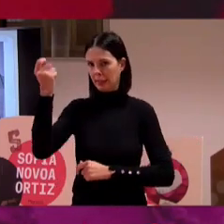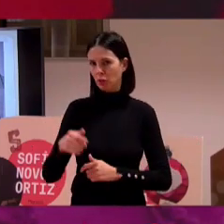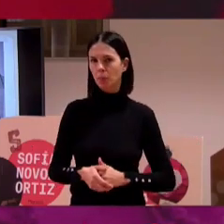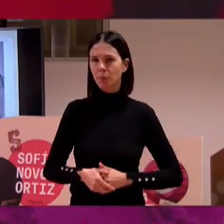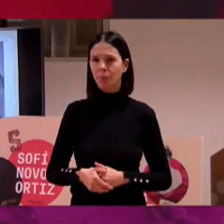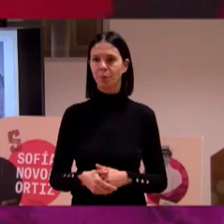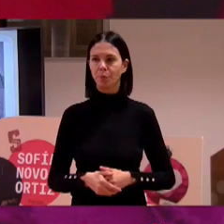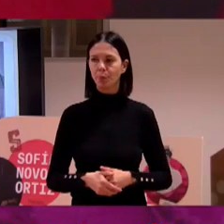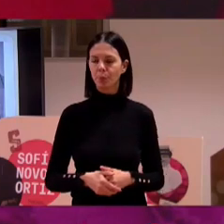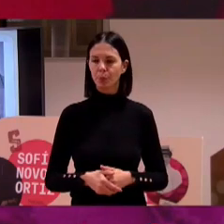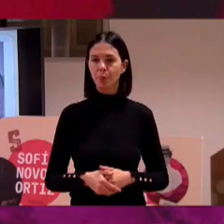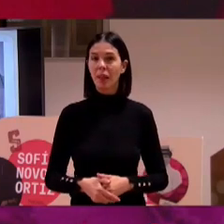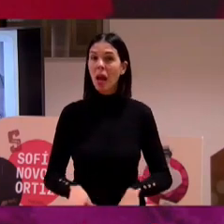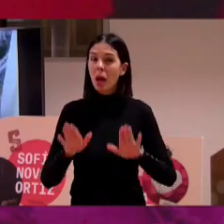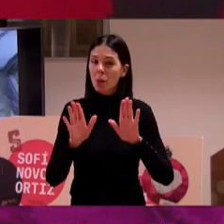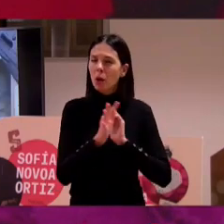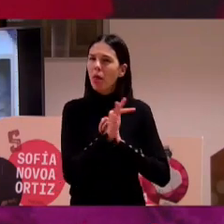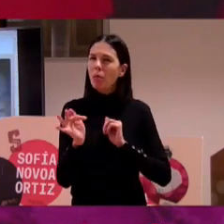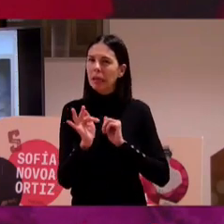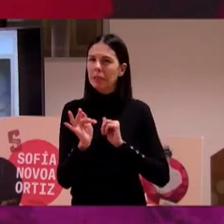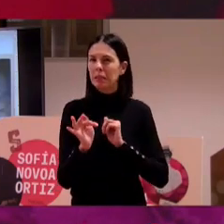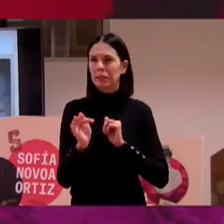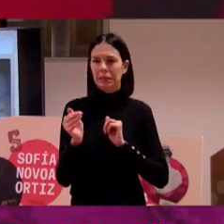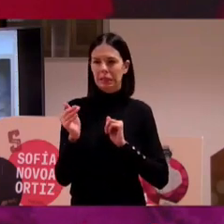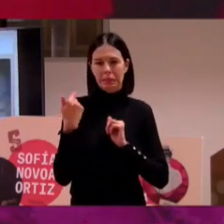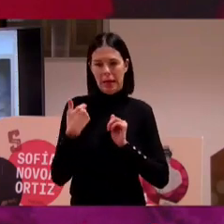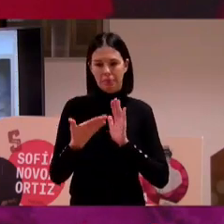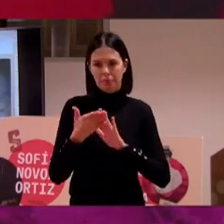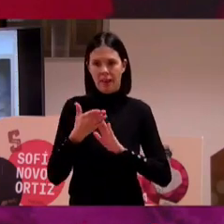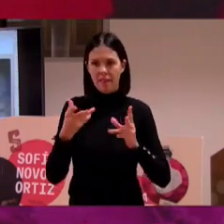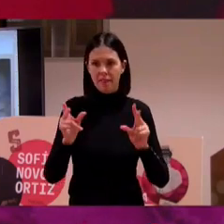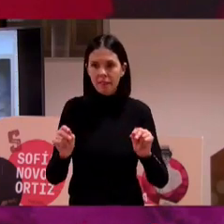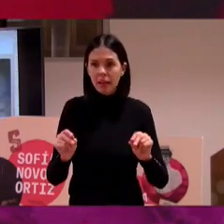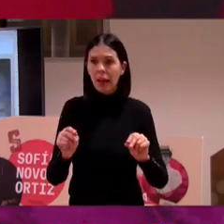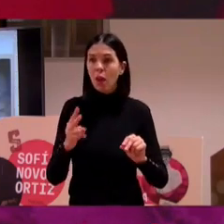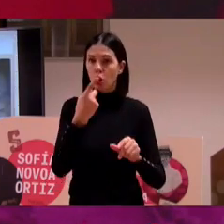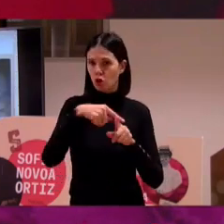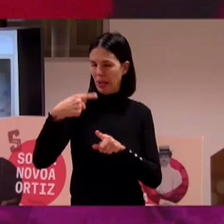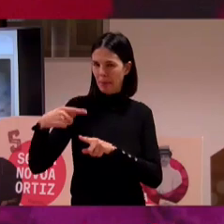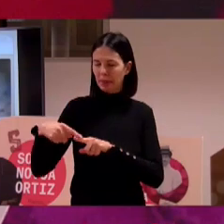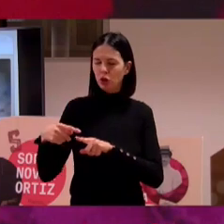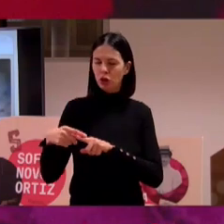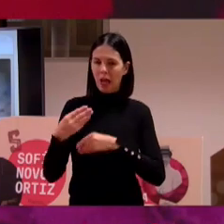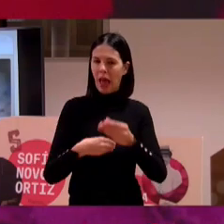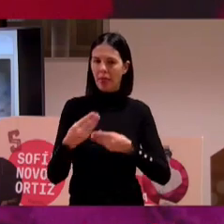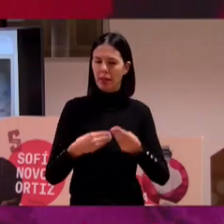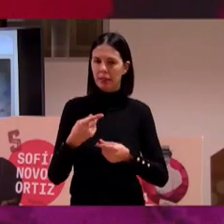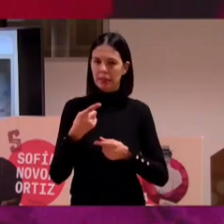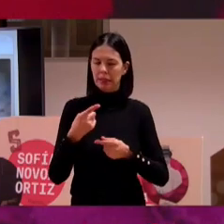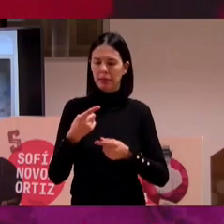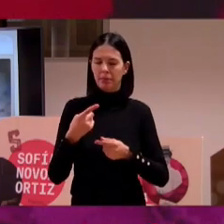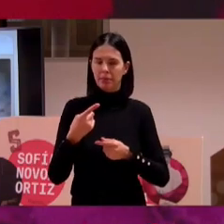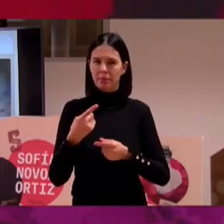Pero, ademais de todo isto, xa para rematar, hai dous elementos que fan que a súa trayectoria sexa máis atractiva para o